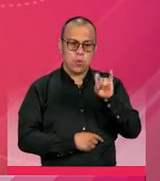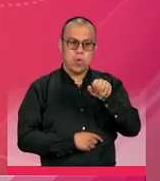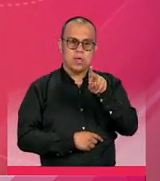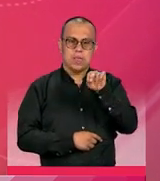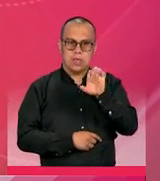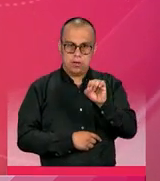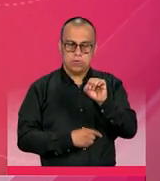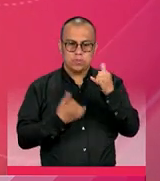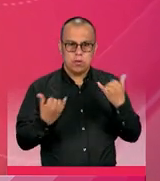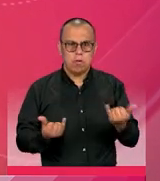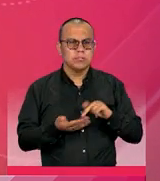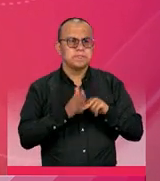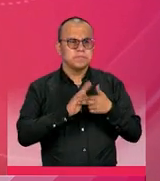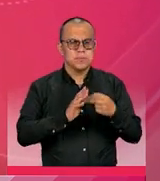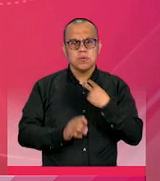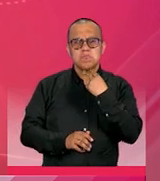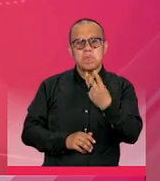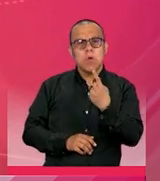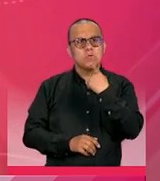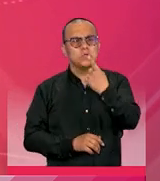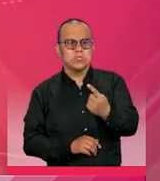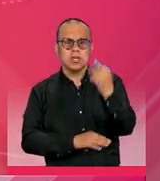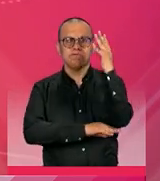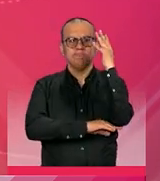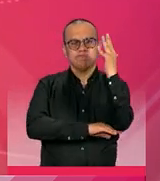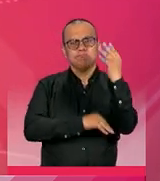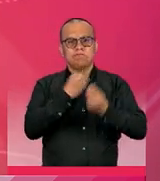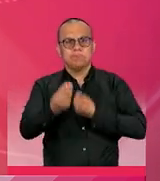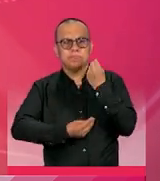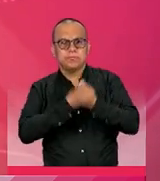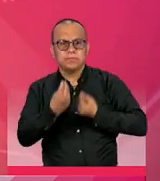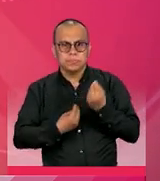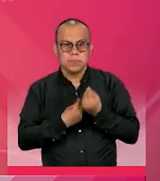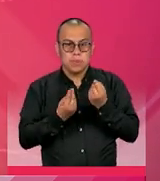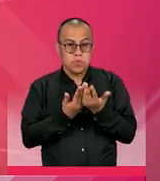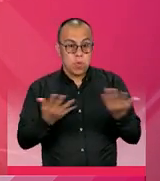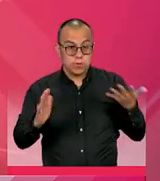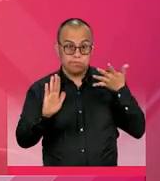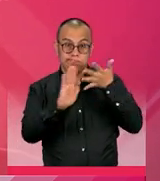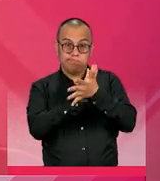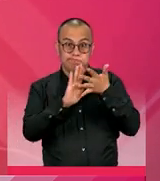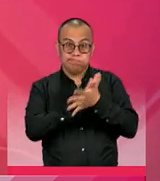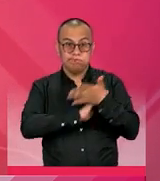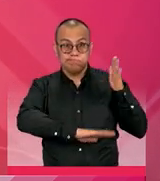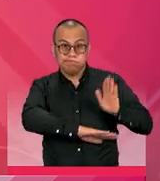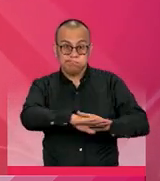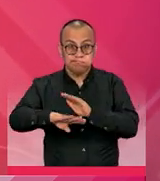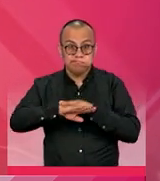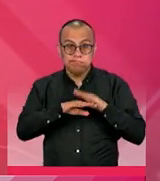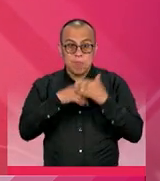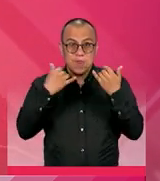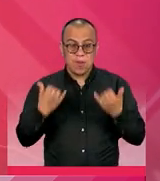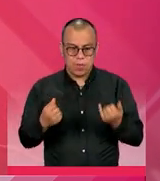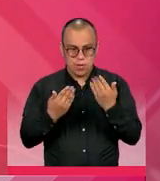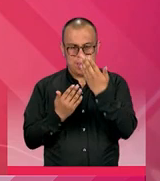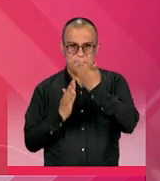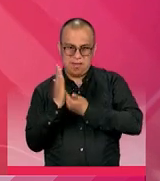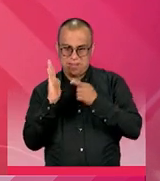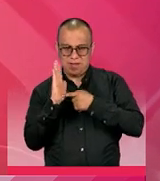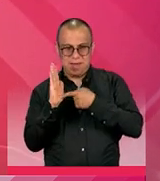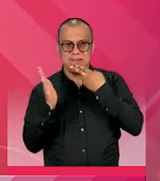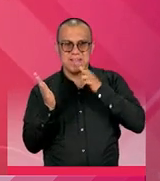saldarriaga no sólo se pronuncie ante el contenido de este panfleto amenazante